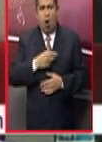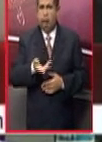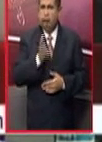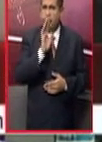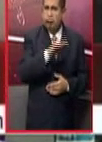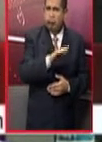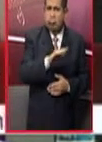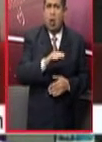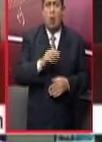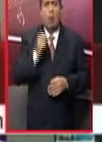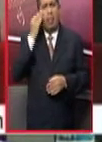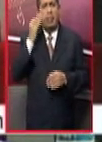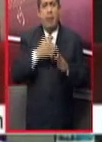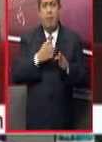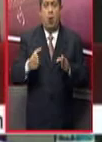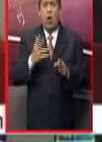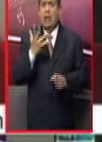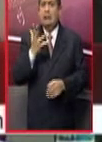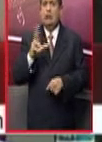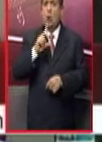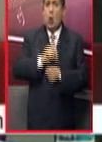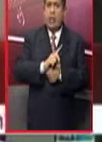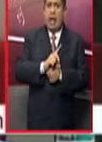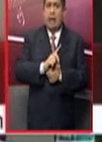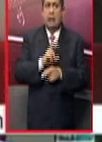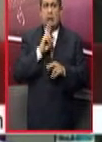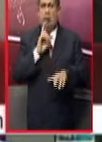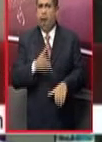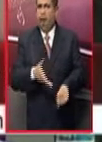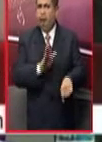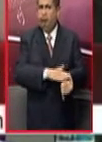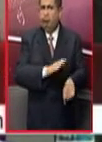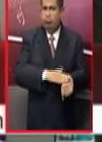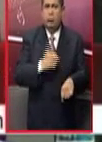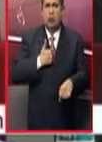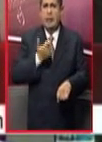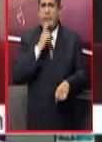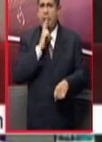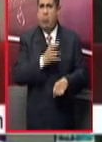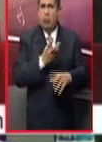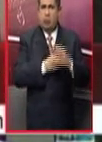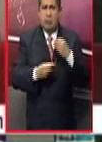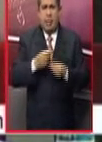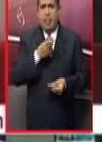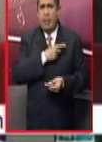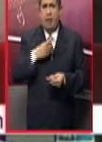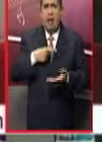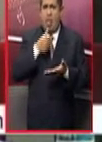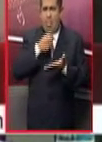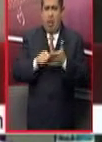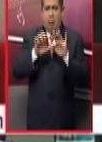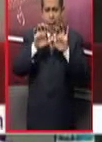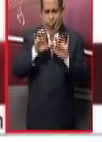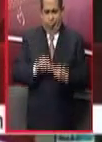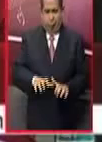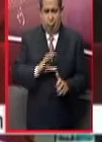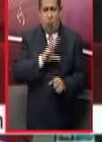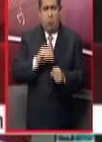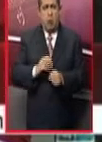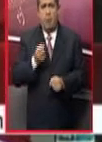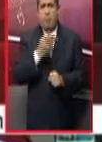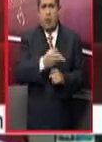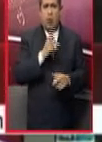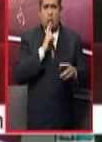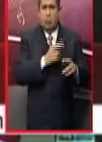obligado en un plazo no mayor de los 5 días hábiles un escrito que contenga la solicitud.